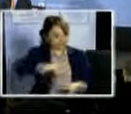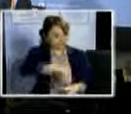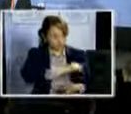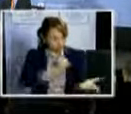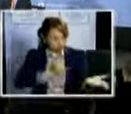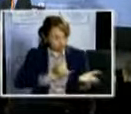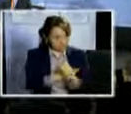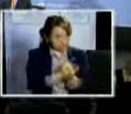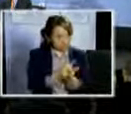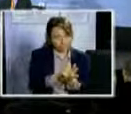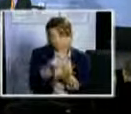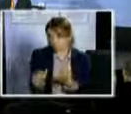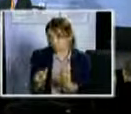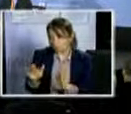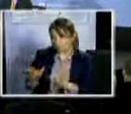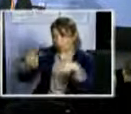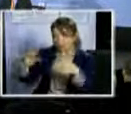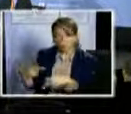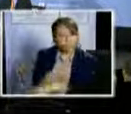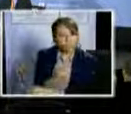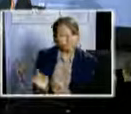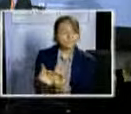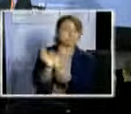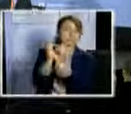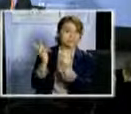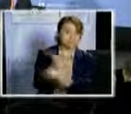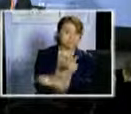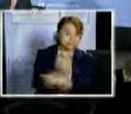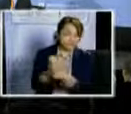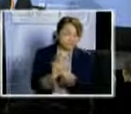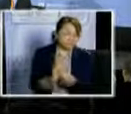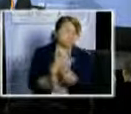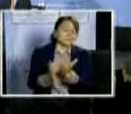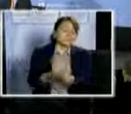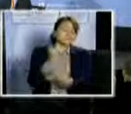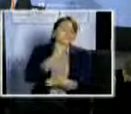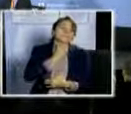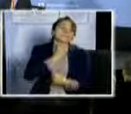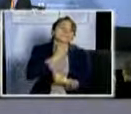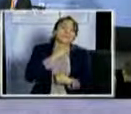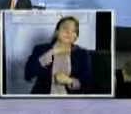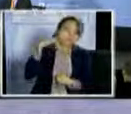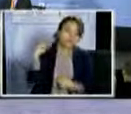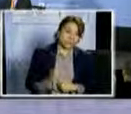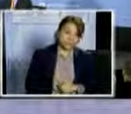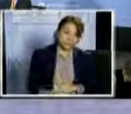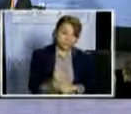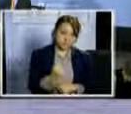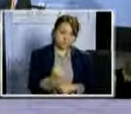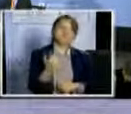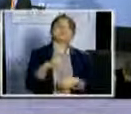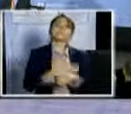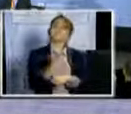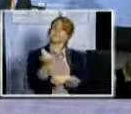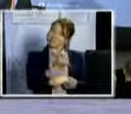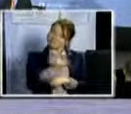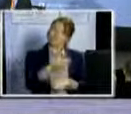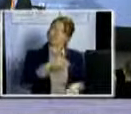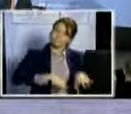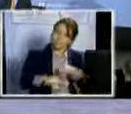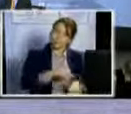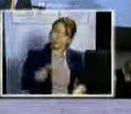igual que en el tema de desarme, también tenemos que incrementar la presión y la generación de conciencia sobre las consecuencias de